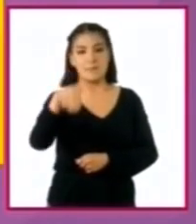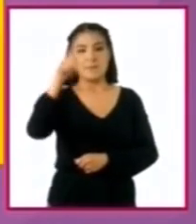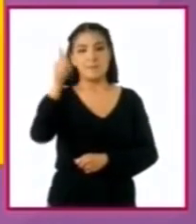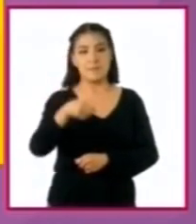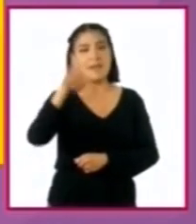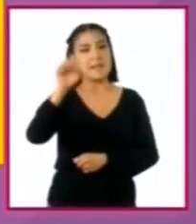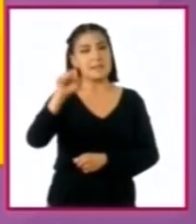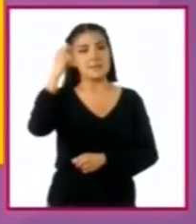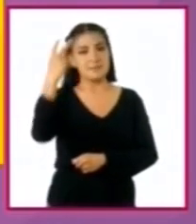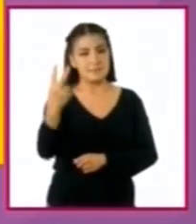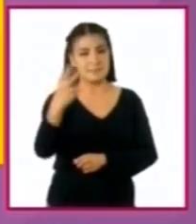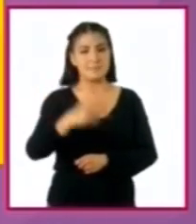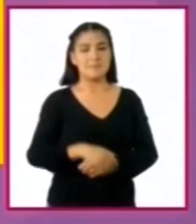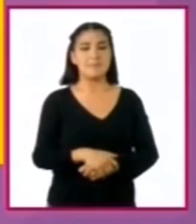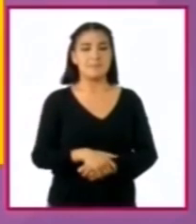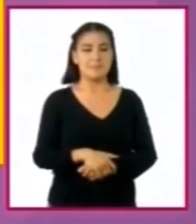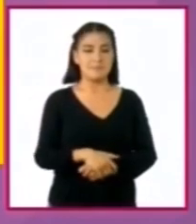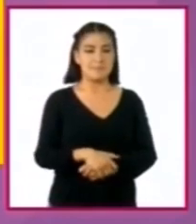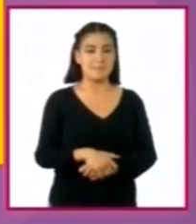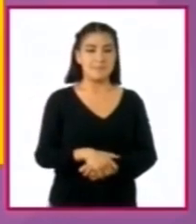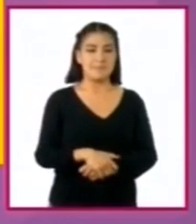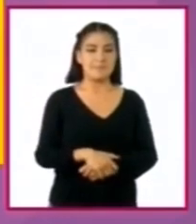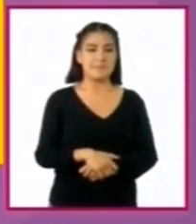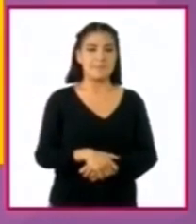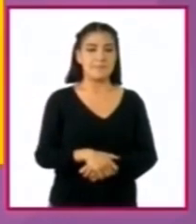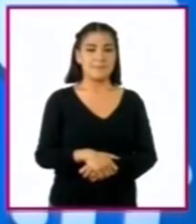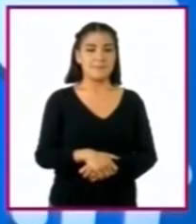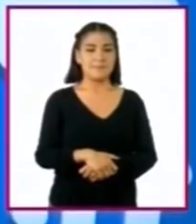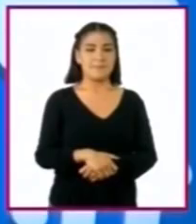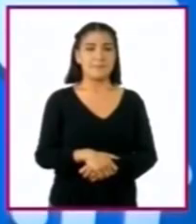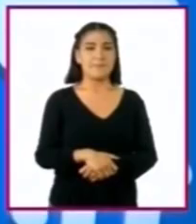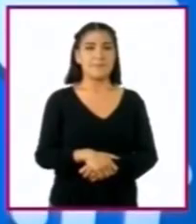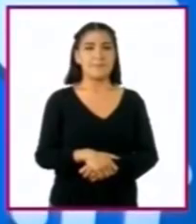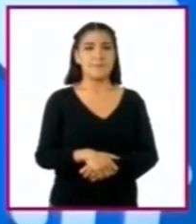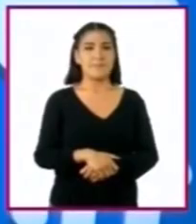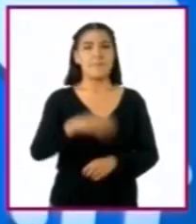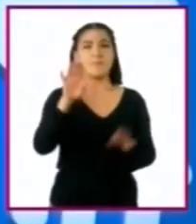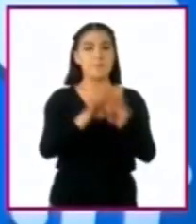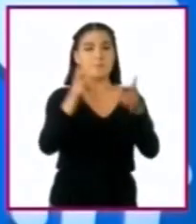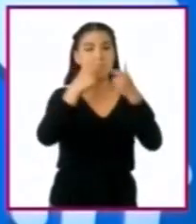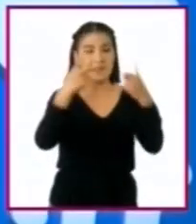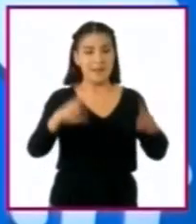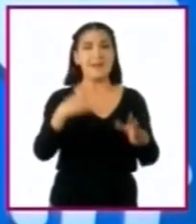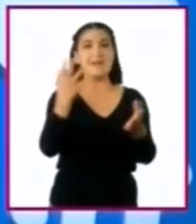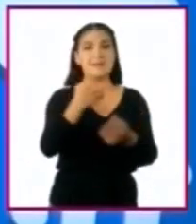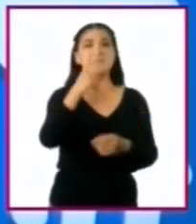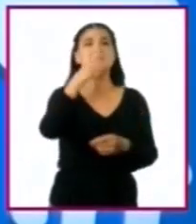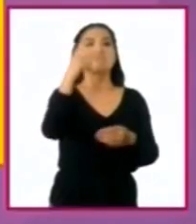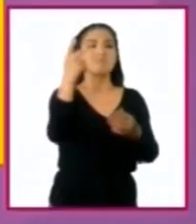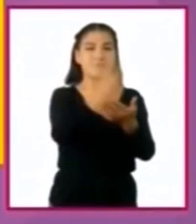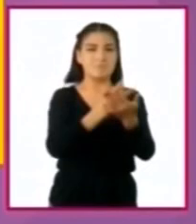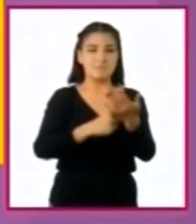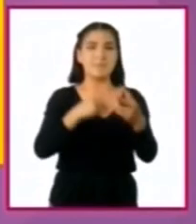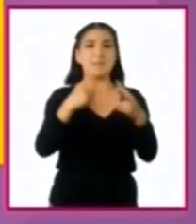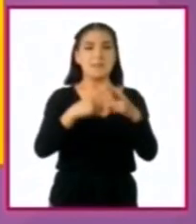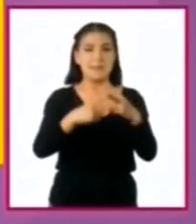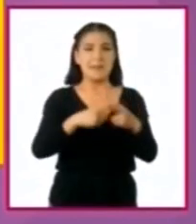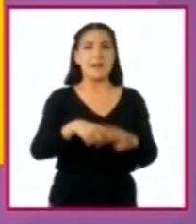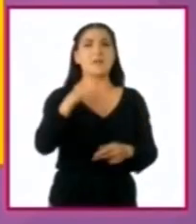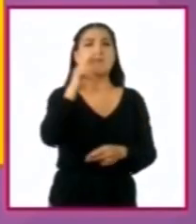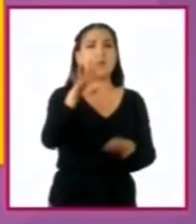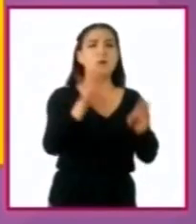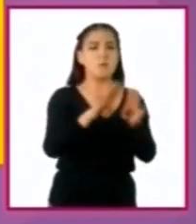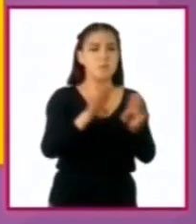1.5454 metros sobre segundo al cuadrado negativo. Desarrollando las operaciones tenemos: el cociente es un